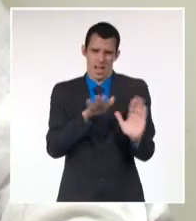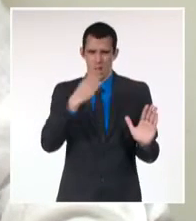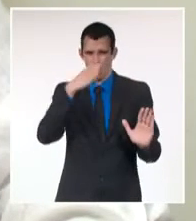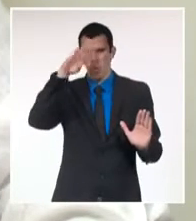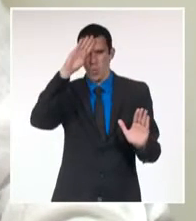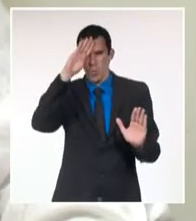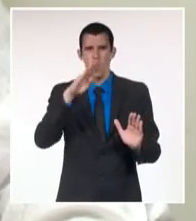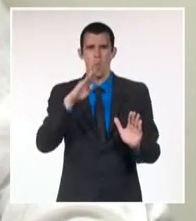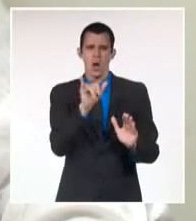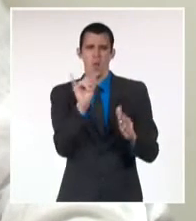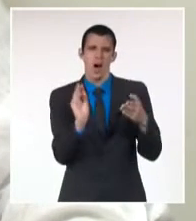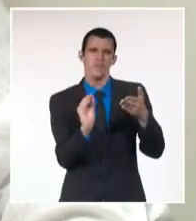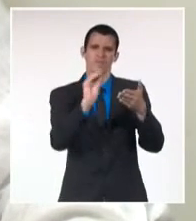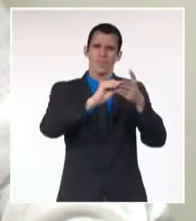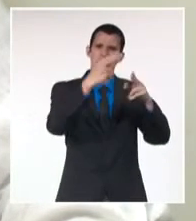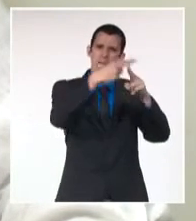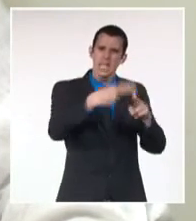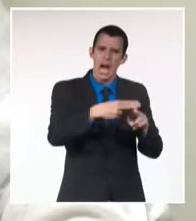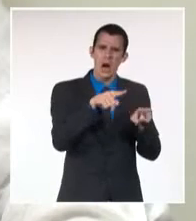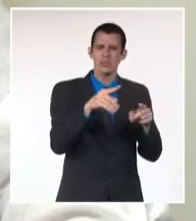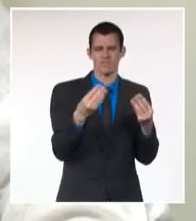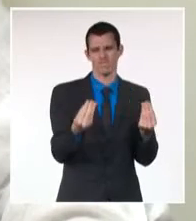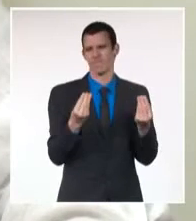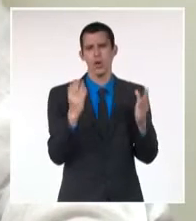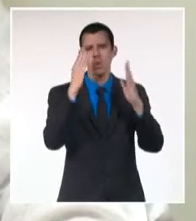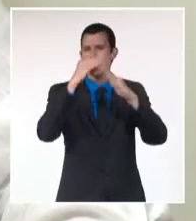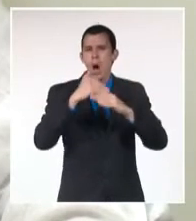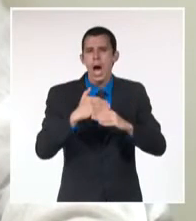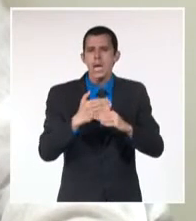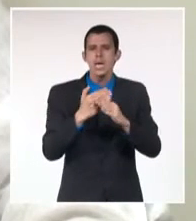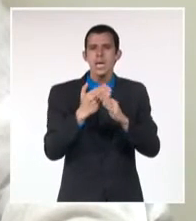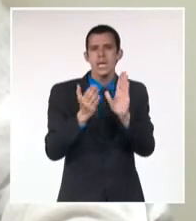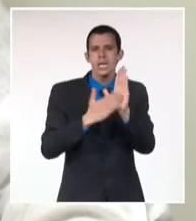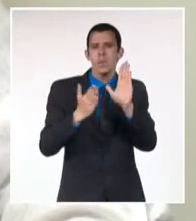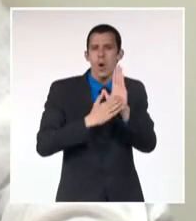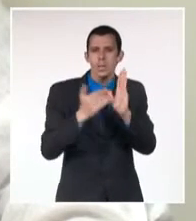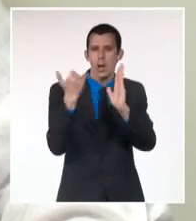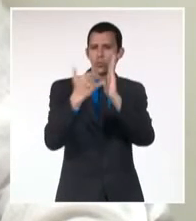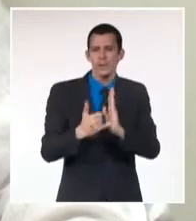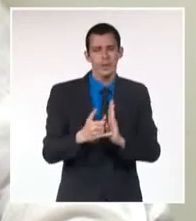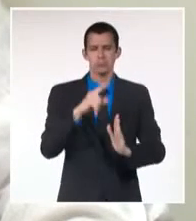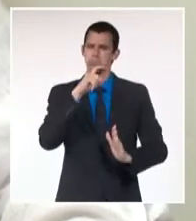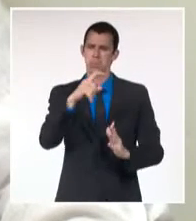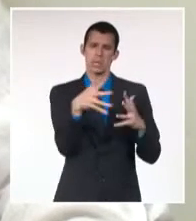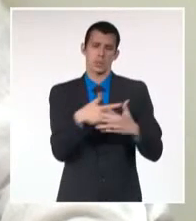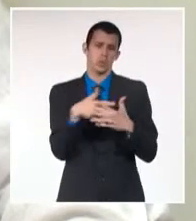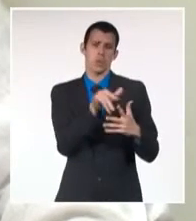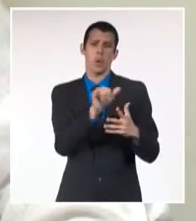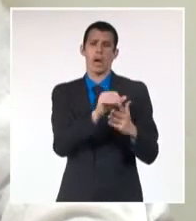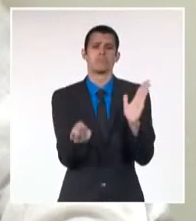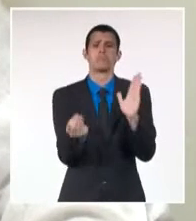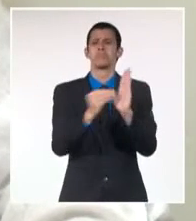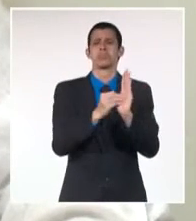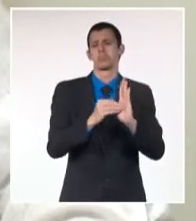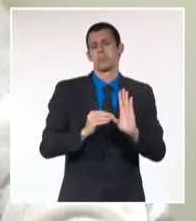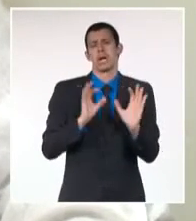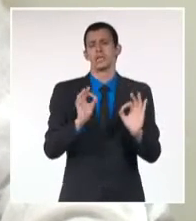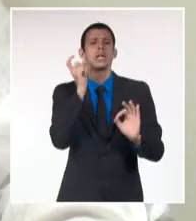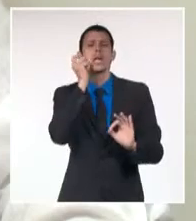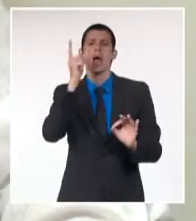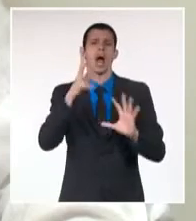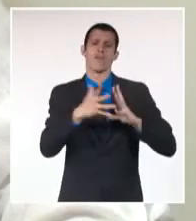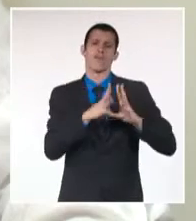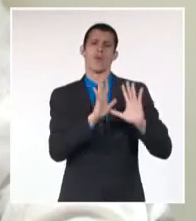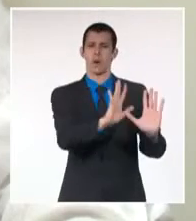Esa es una posición que ya se rectificó una vez, inmediatamente antes del restablecimiento de la relación. Podemos decir exactamente lo mismo. No